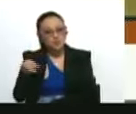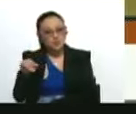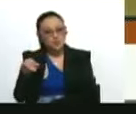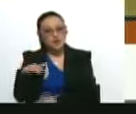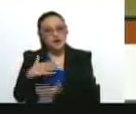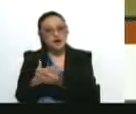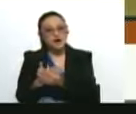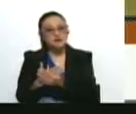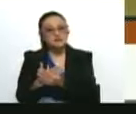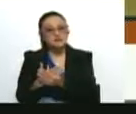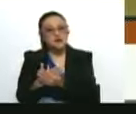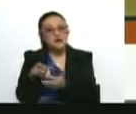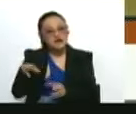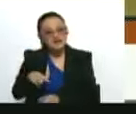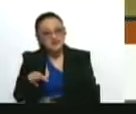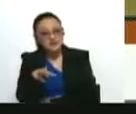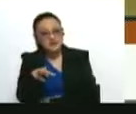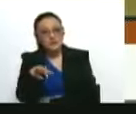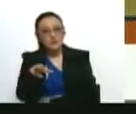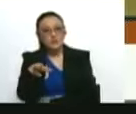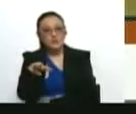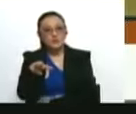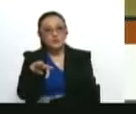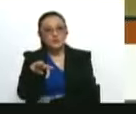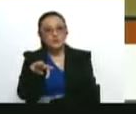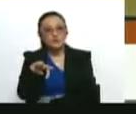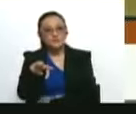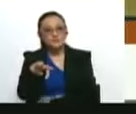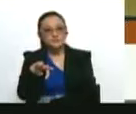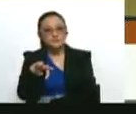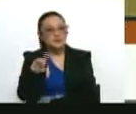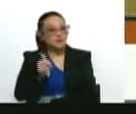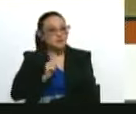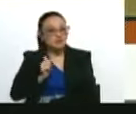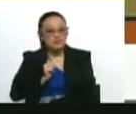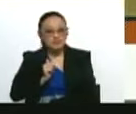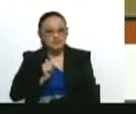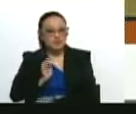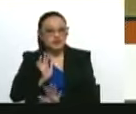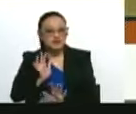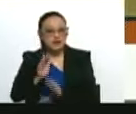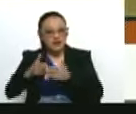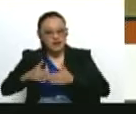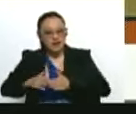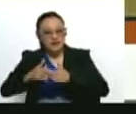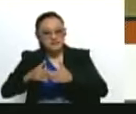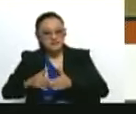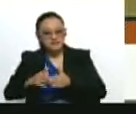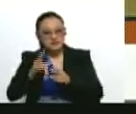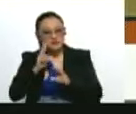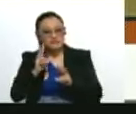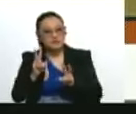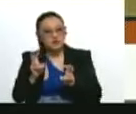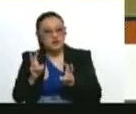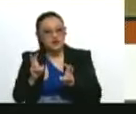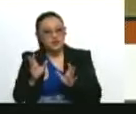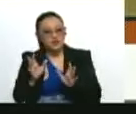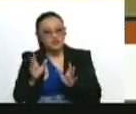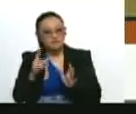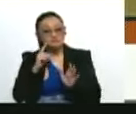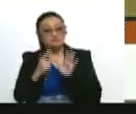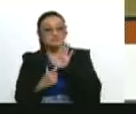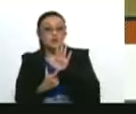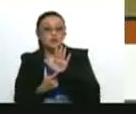hasta el Tamacuro, incluida la fachada atlántica, cualquier lancha que viéramos raro, desembarco de gente, fuese